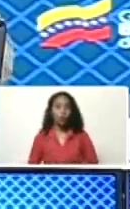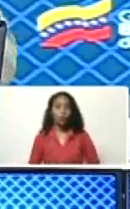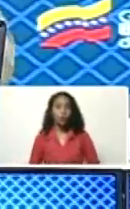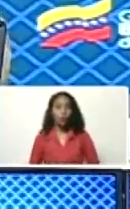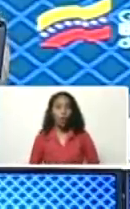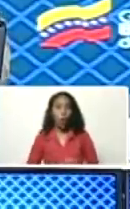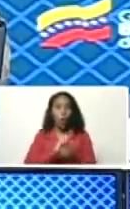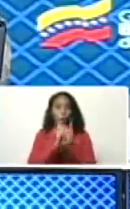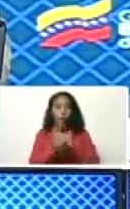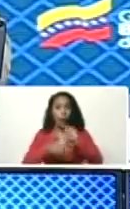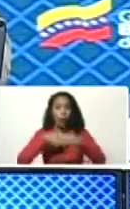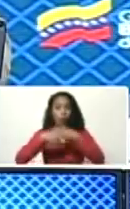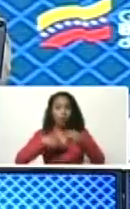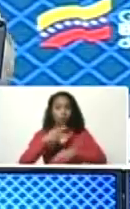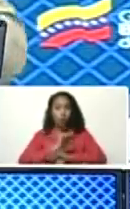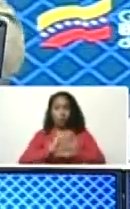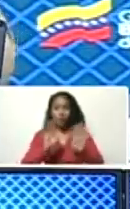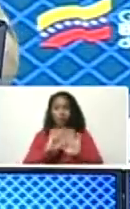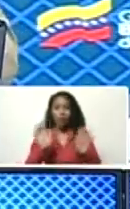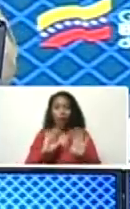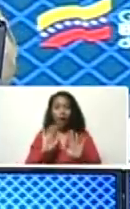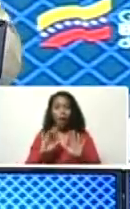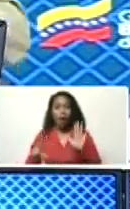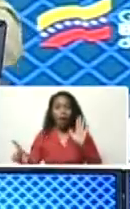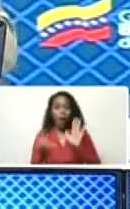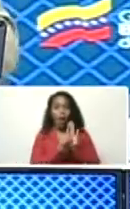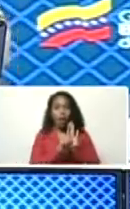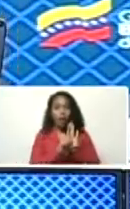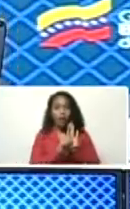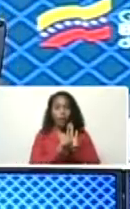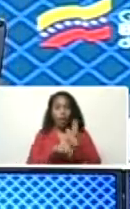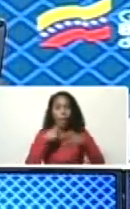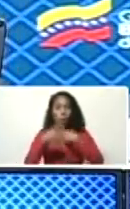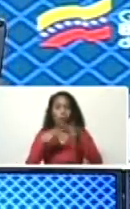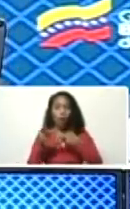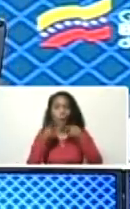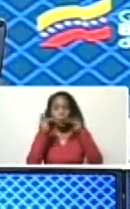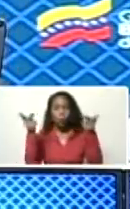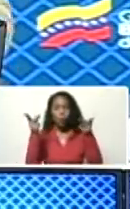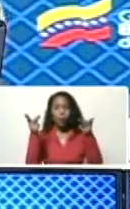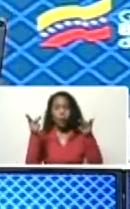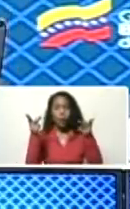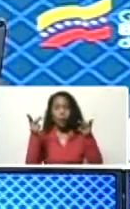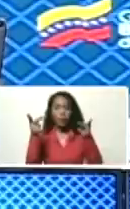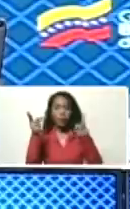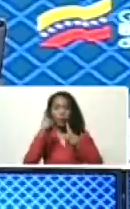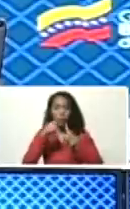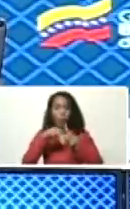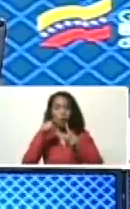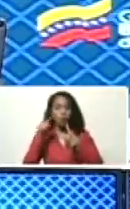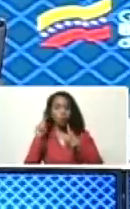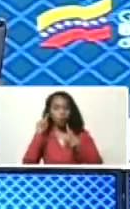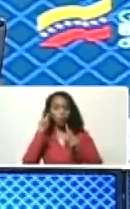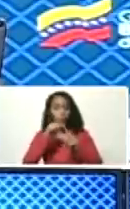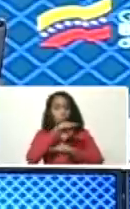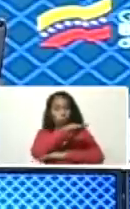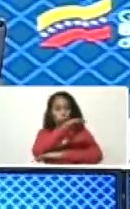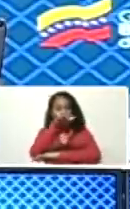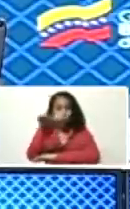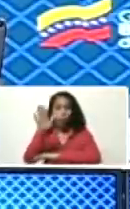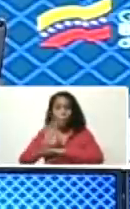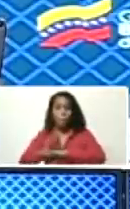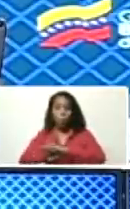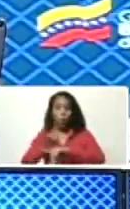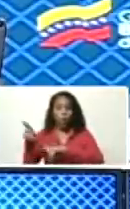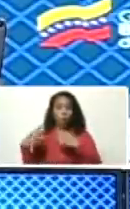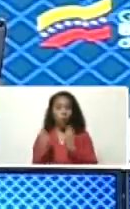los cambios revolucionarios que ya las leyes y las políticas públicas despuntaban hacia el horizonte. Por eso con